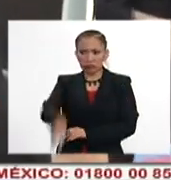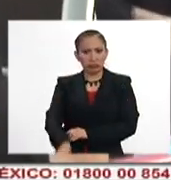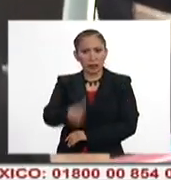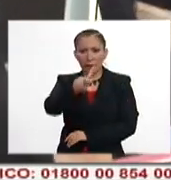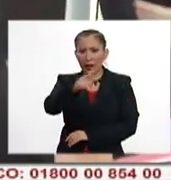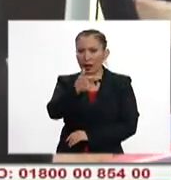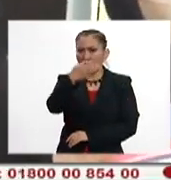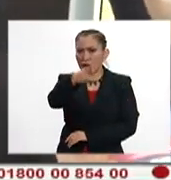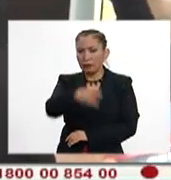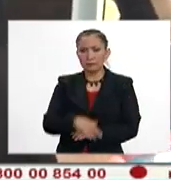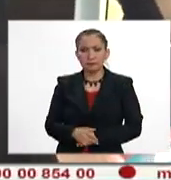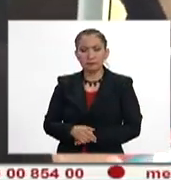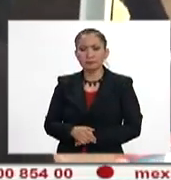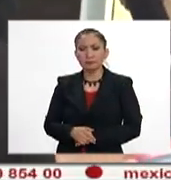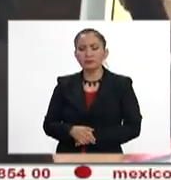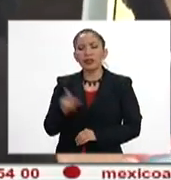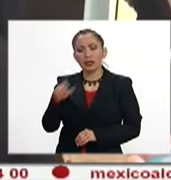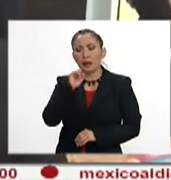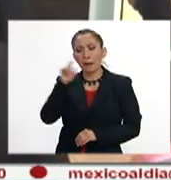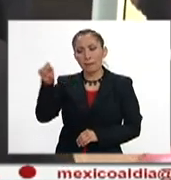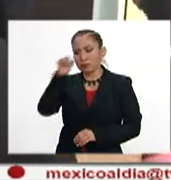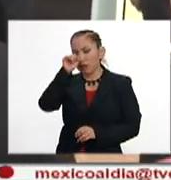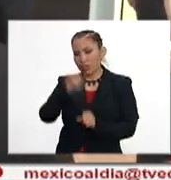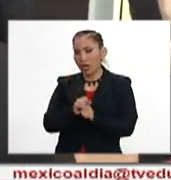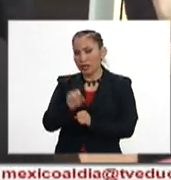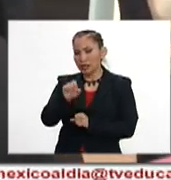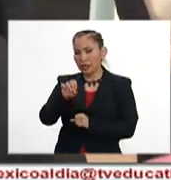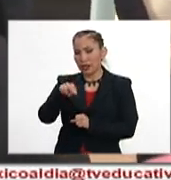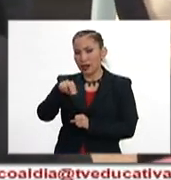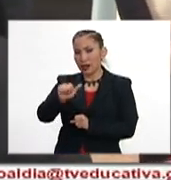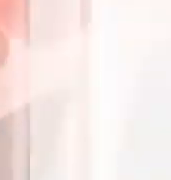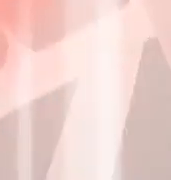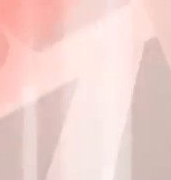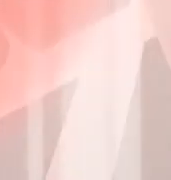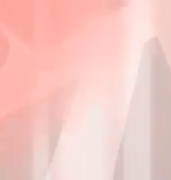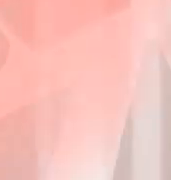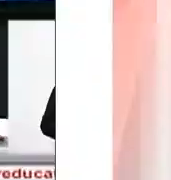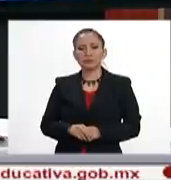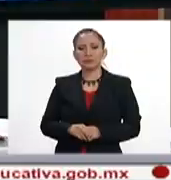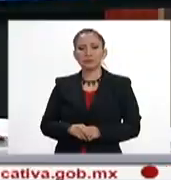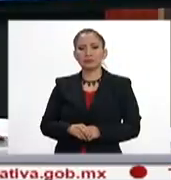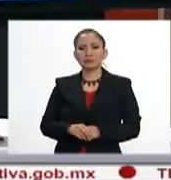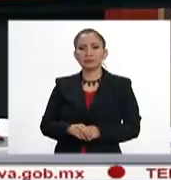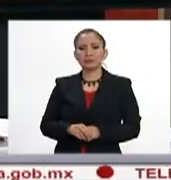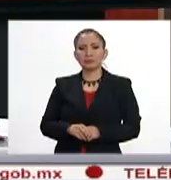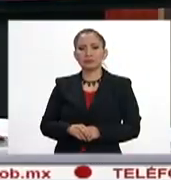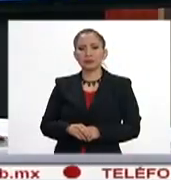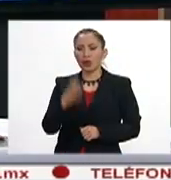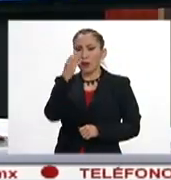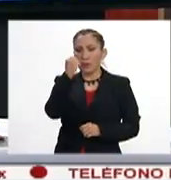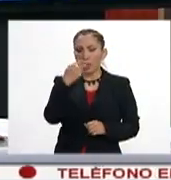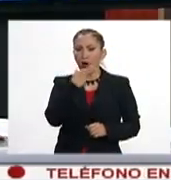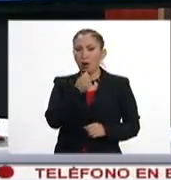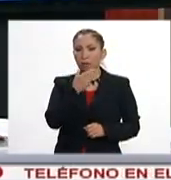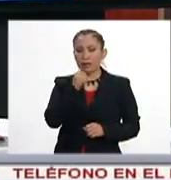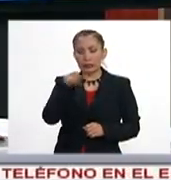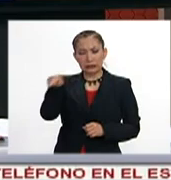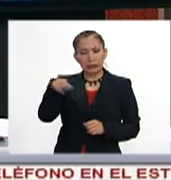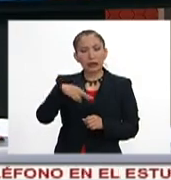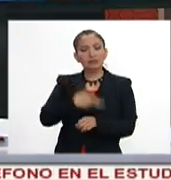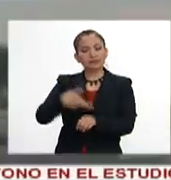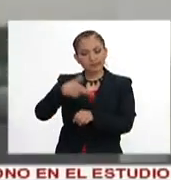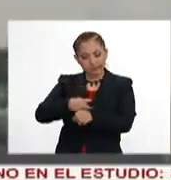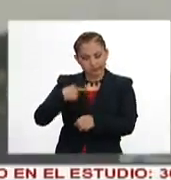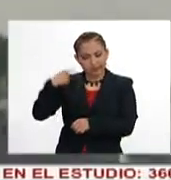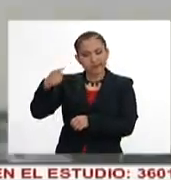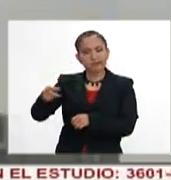la Procuraduría General de la República y la propia Secretaría de Defensa Nacional. 9 hombres fueron vinculados a